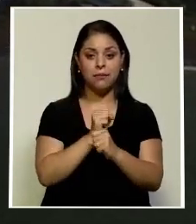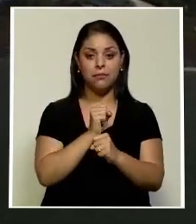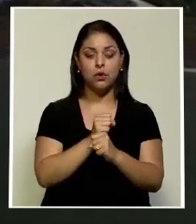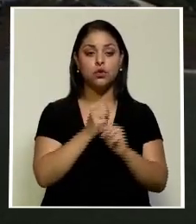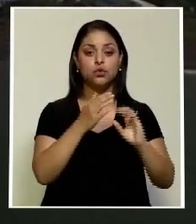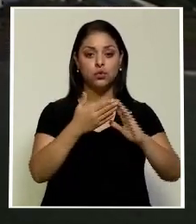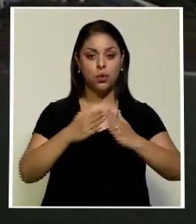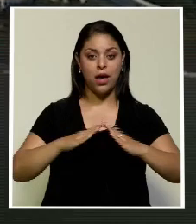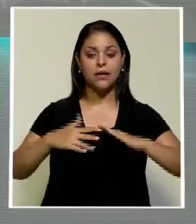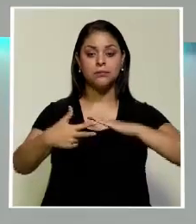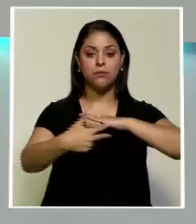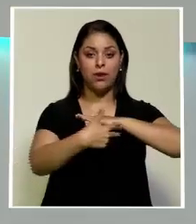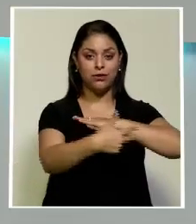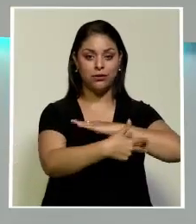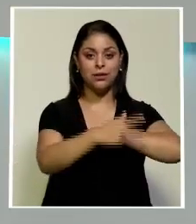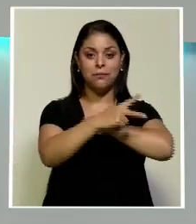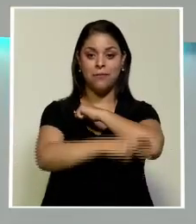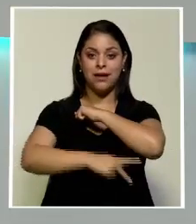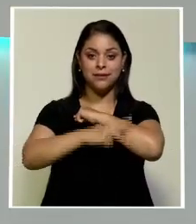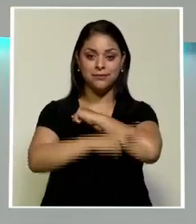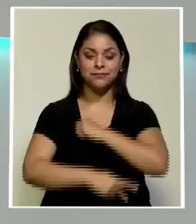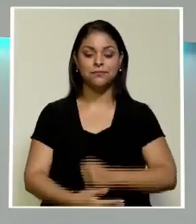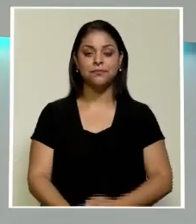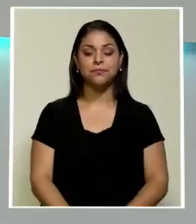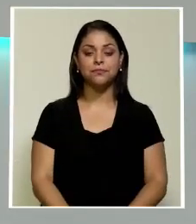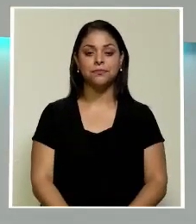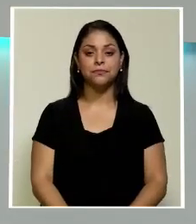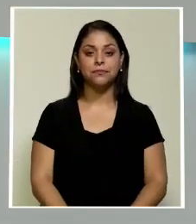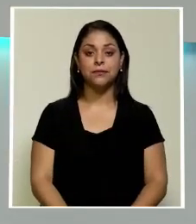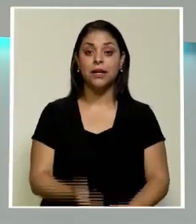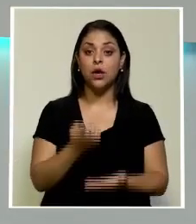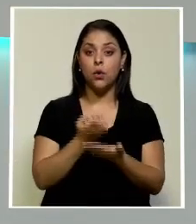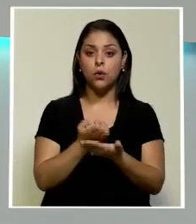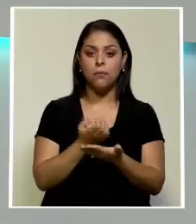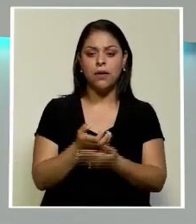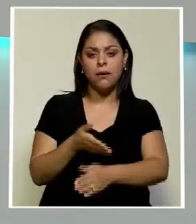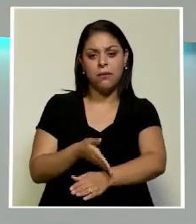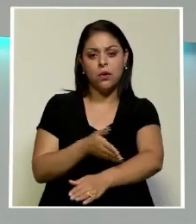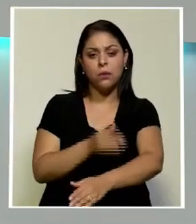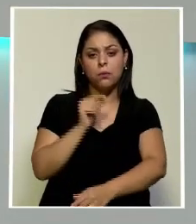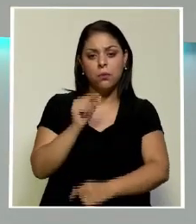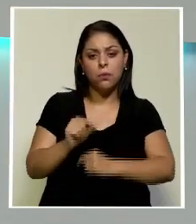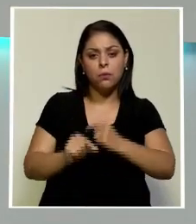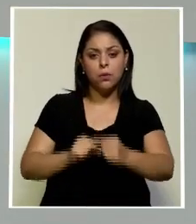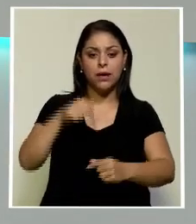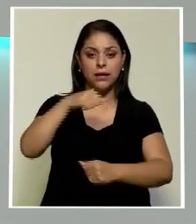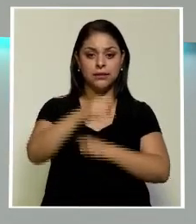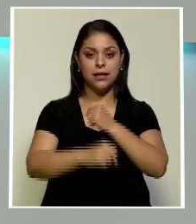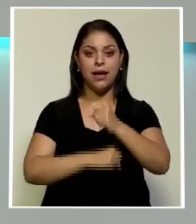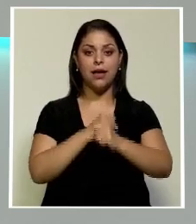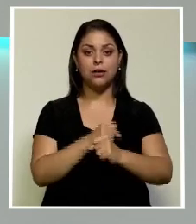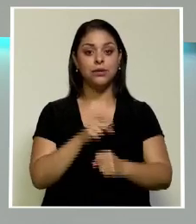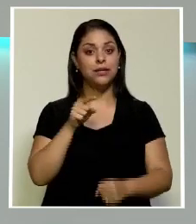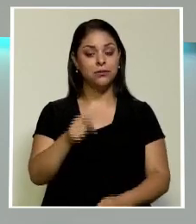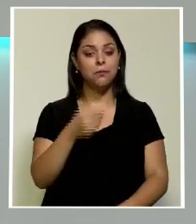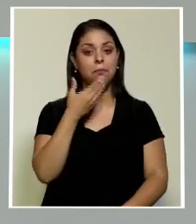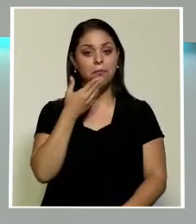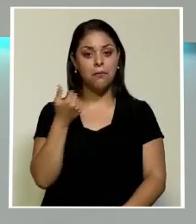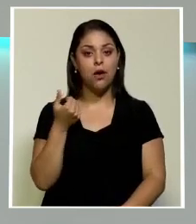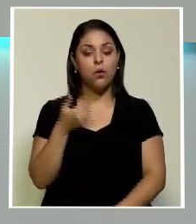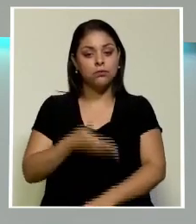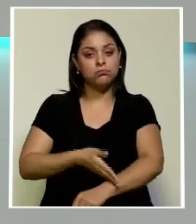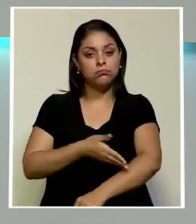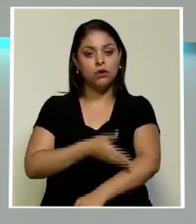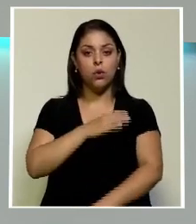puerto del país. La economía ha ido mejorando levemente durante este año y eso ha generado mejores condiciones